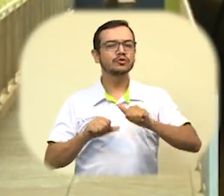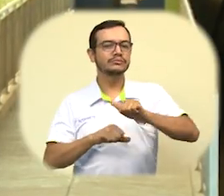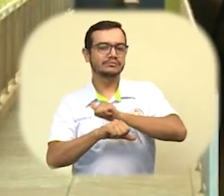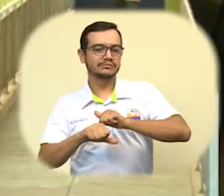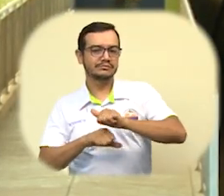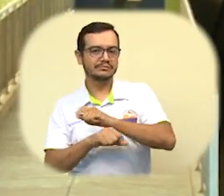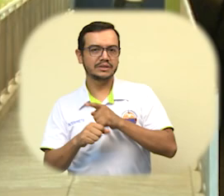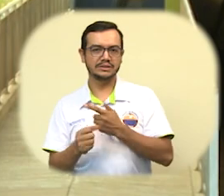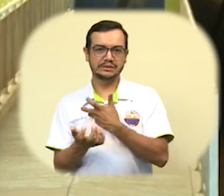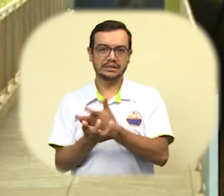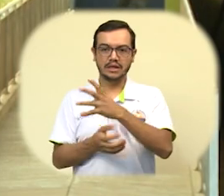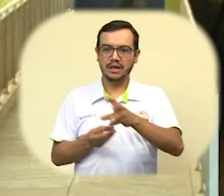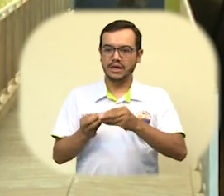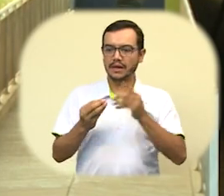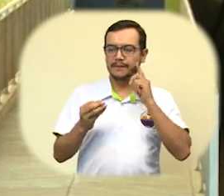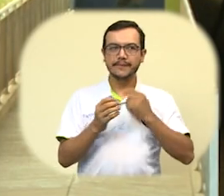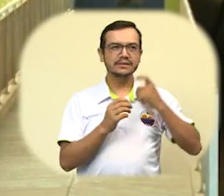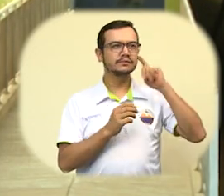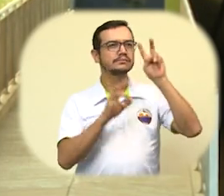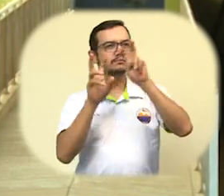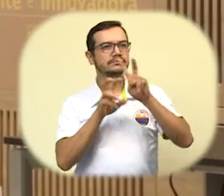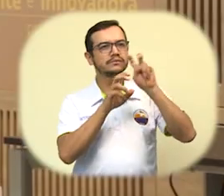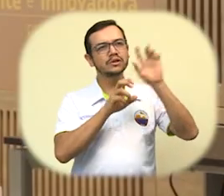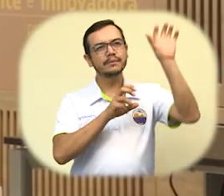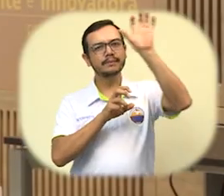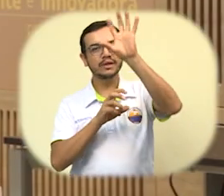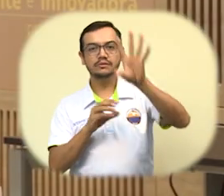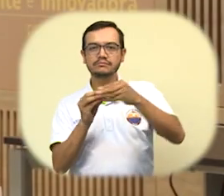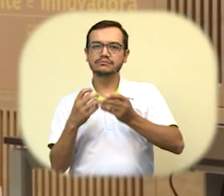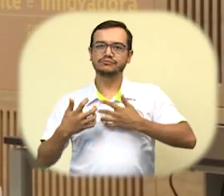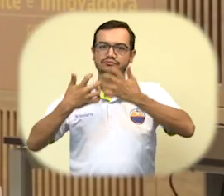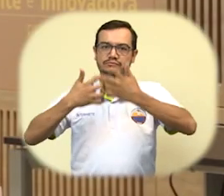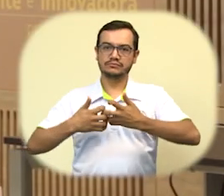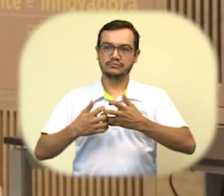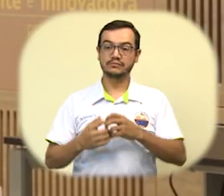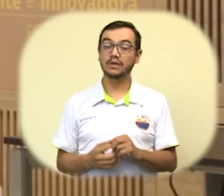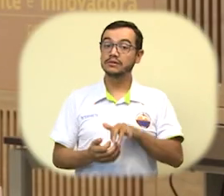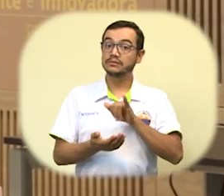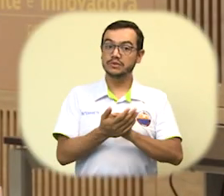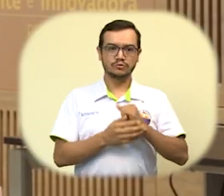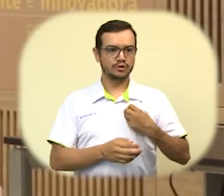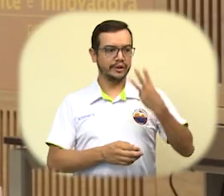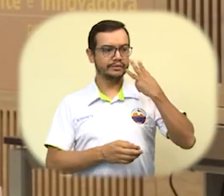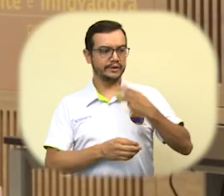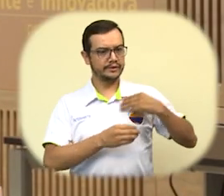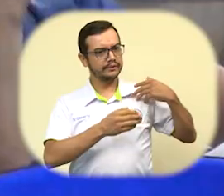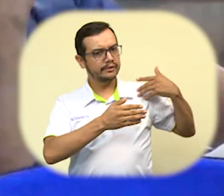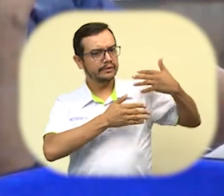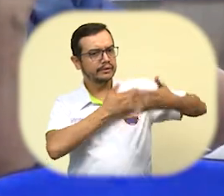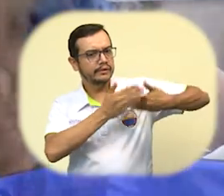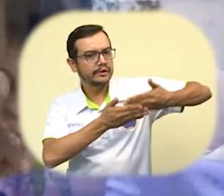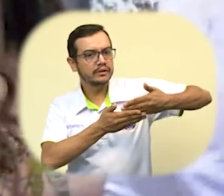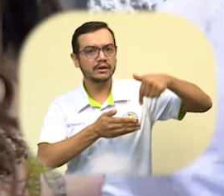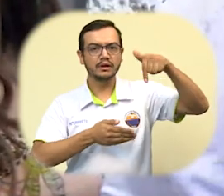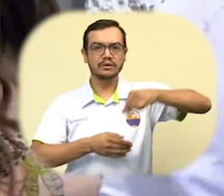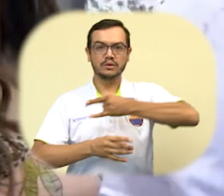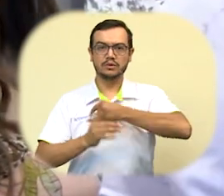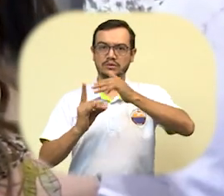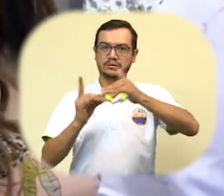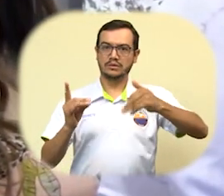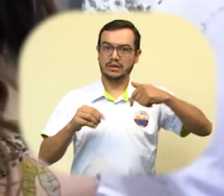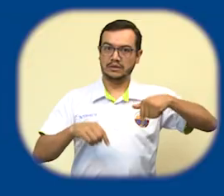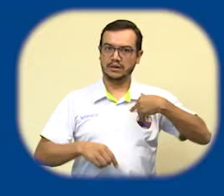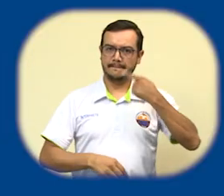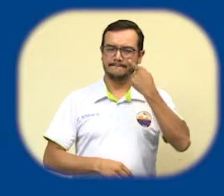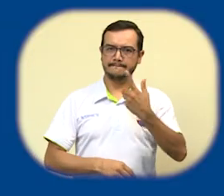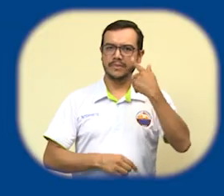ciencias básicas, investigación traslacional e industria. A través de 3 días de aprendizaje y retroalimentación continua, Unimagdalena fue